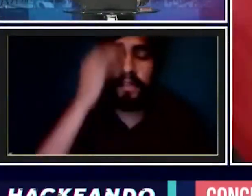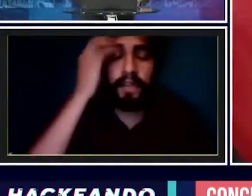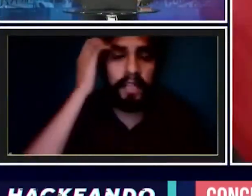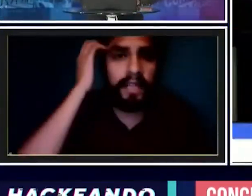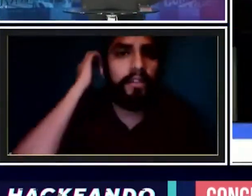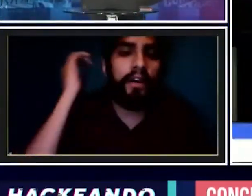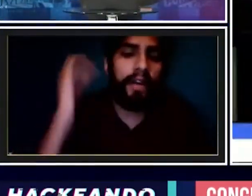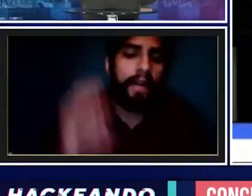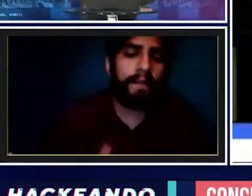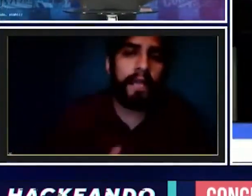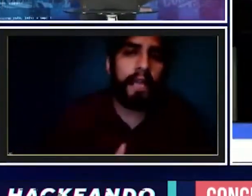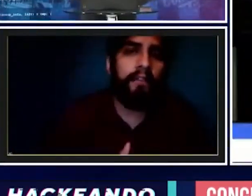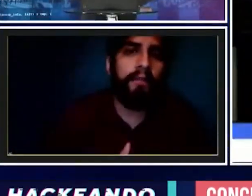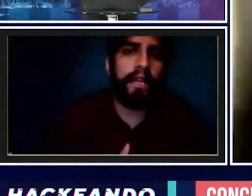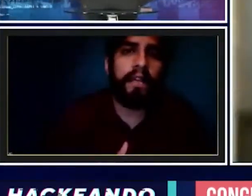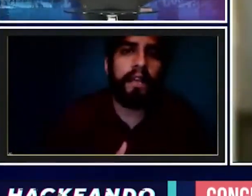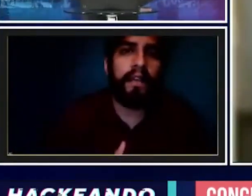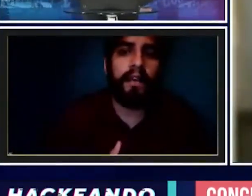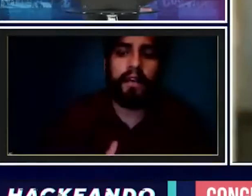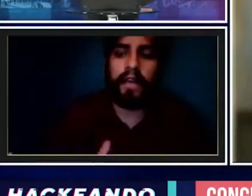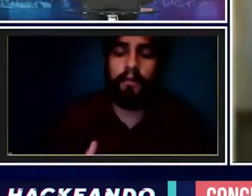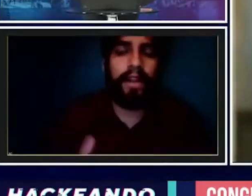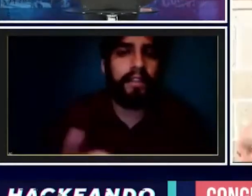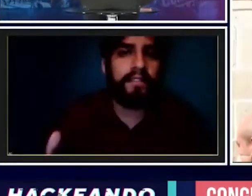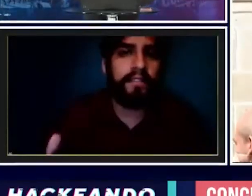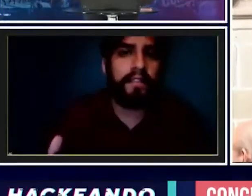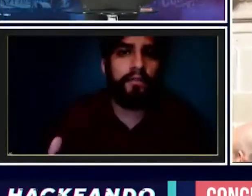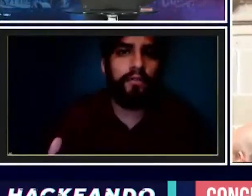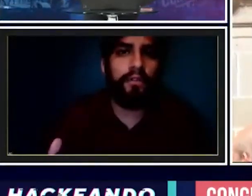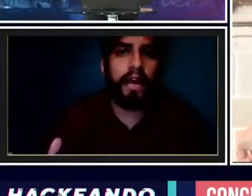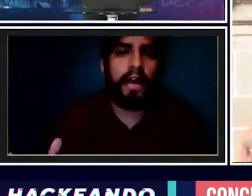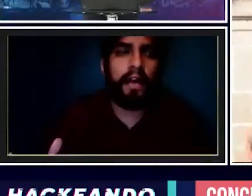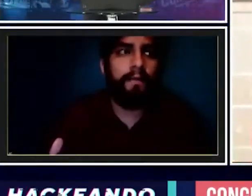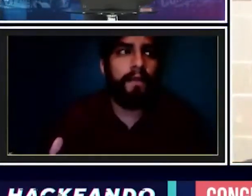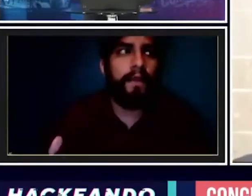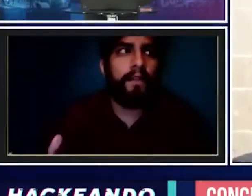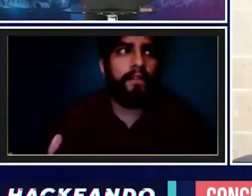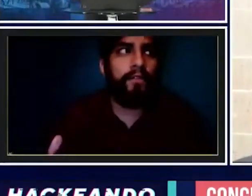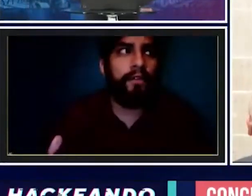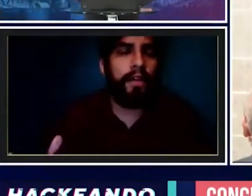termina inhabilitando, y ahora el hombre a puertas